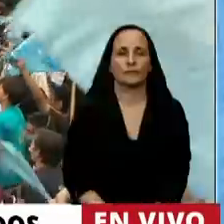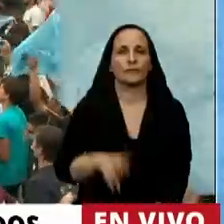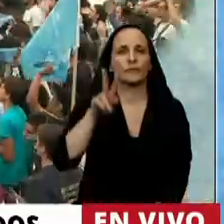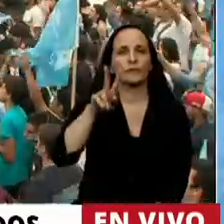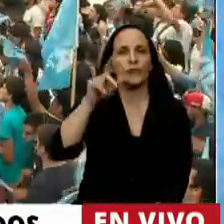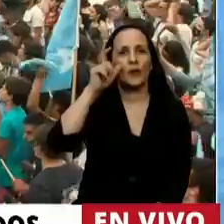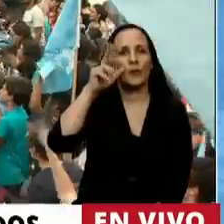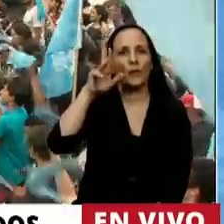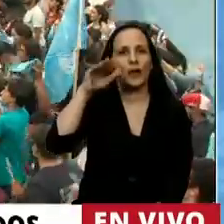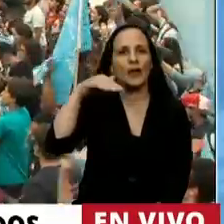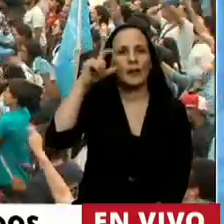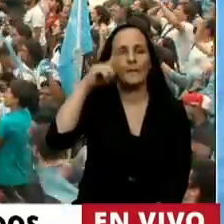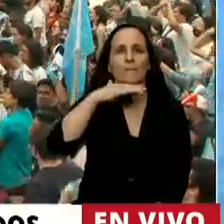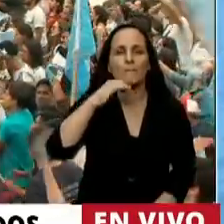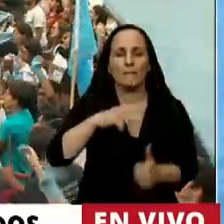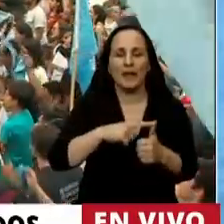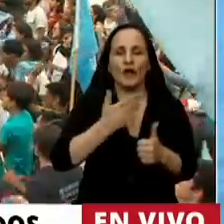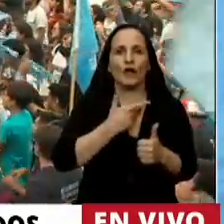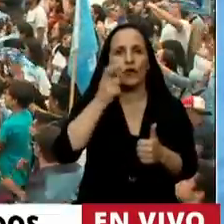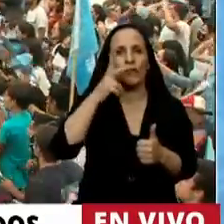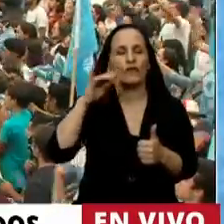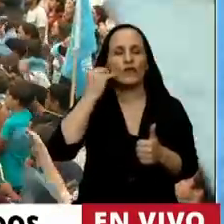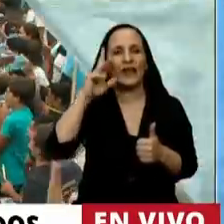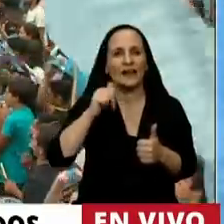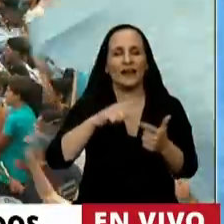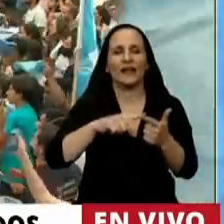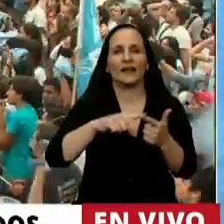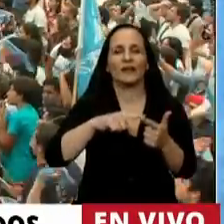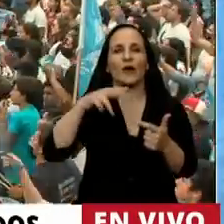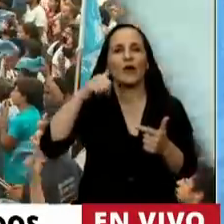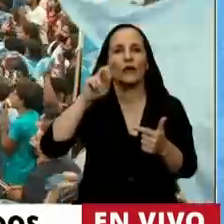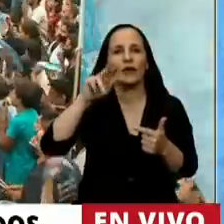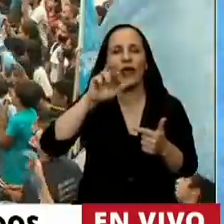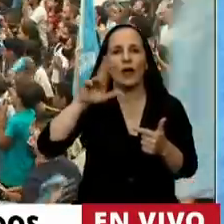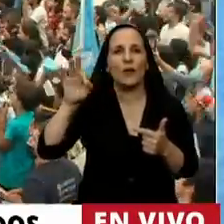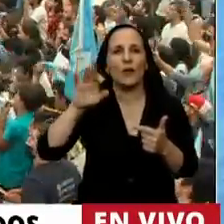Bermejo, Ferreira y Navarro.